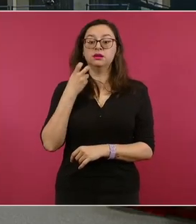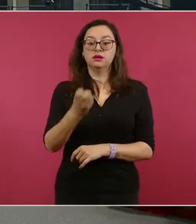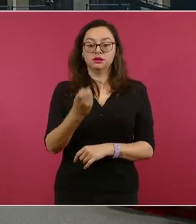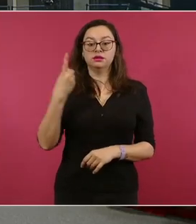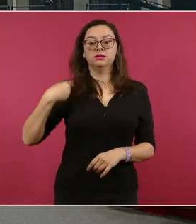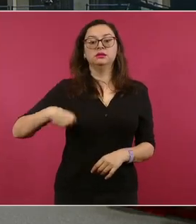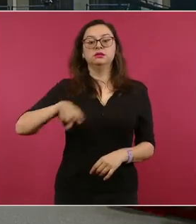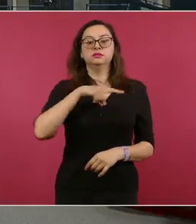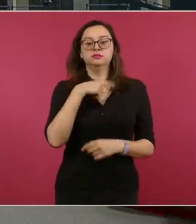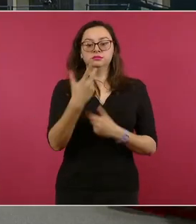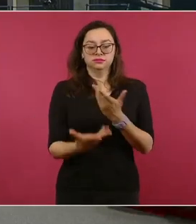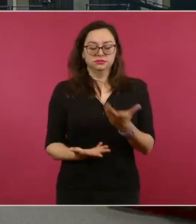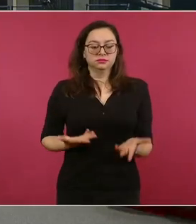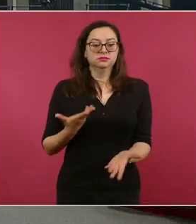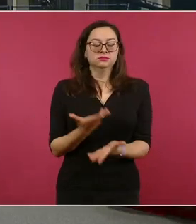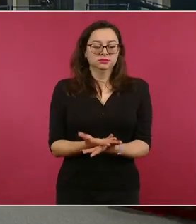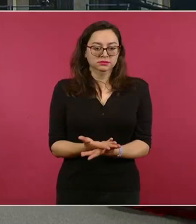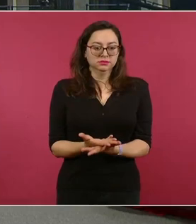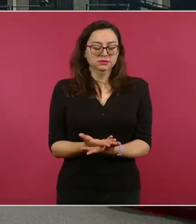ahora que